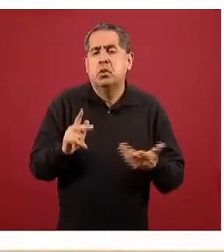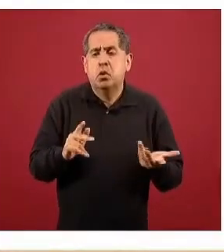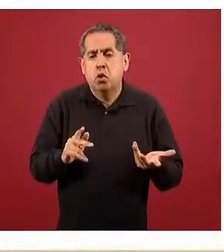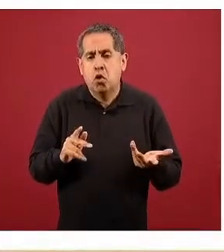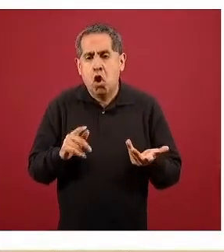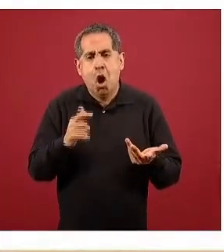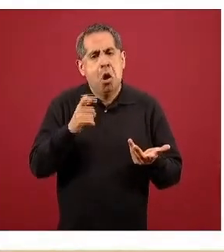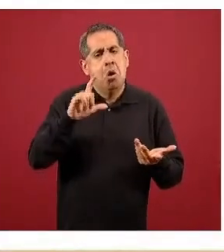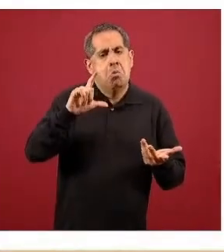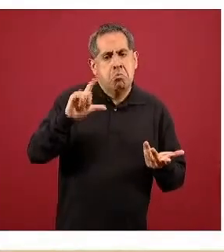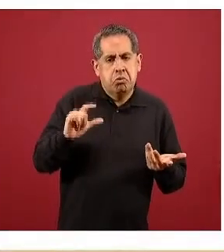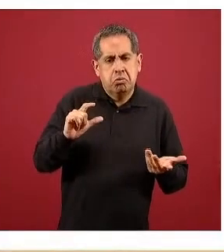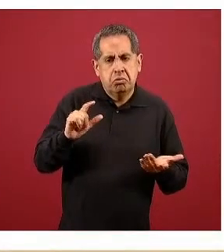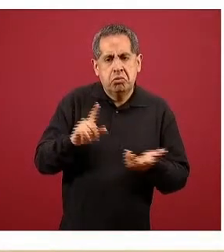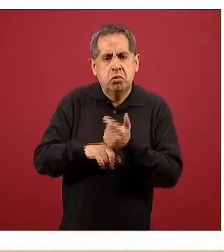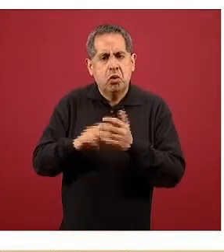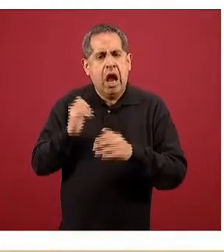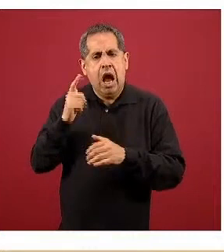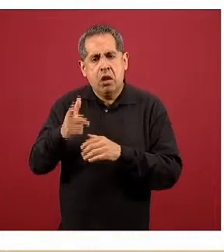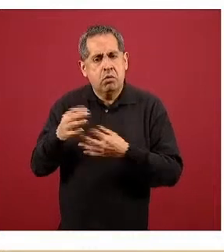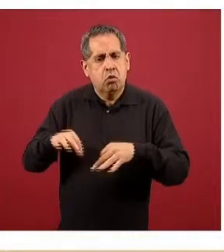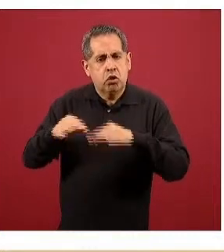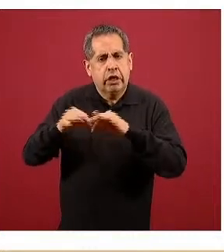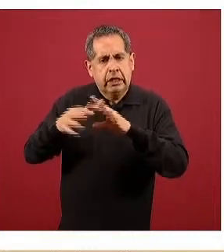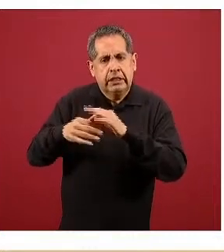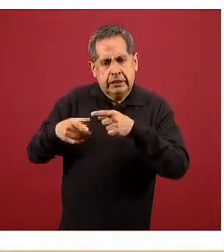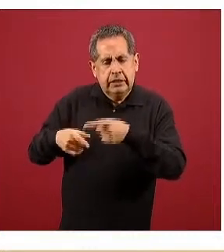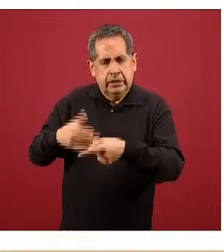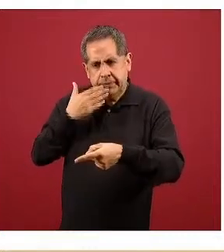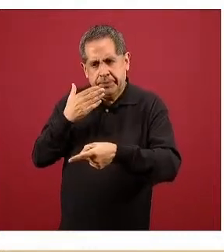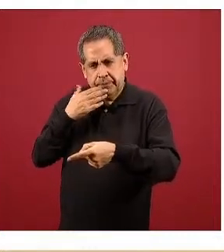una disminución de forma muy importante,